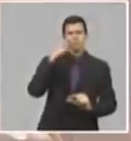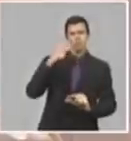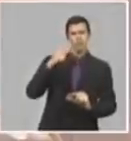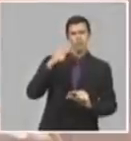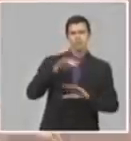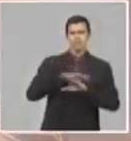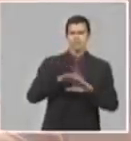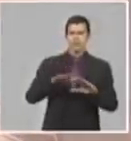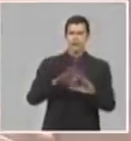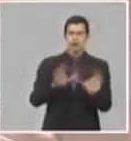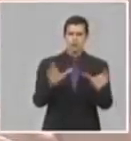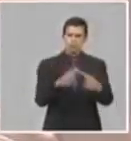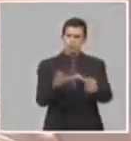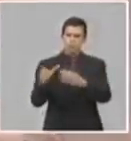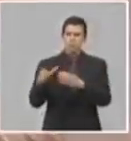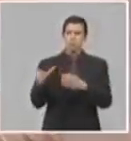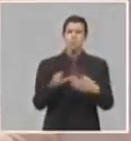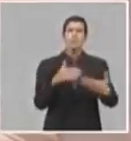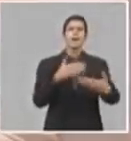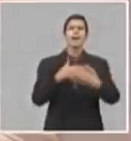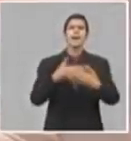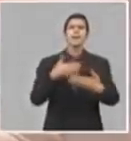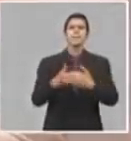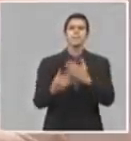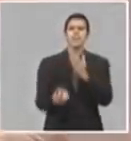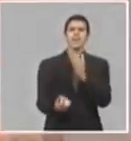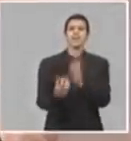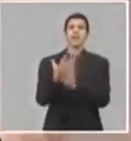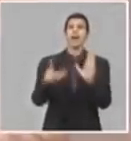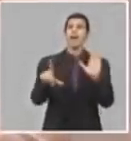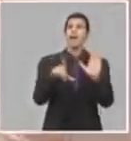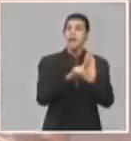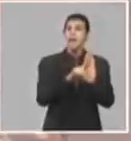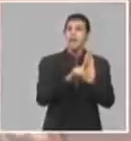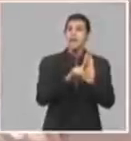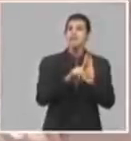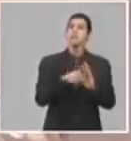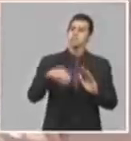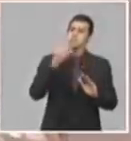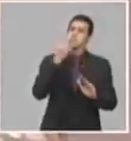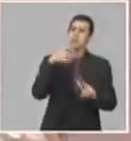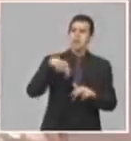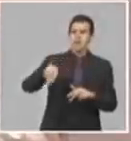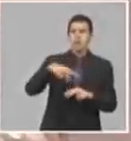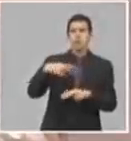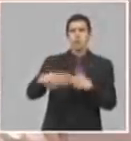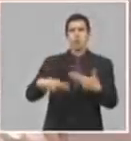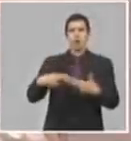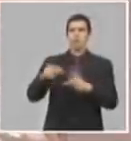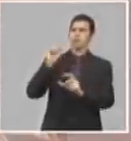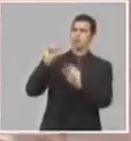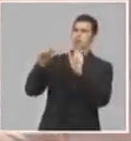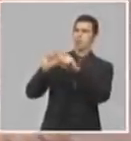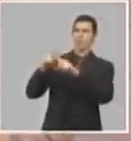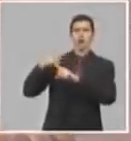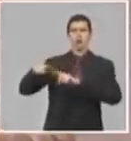empresas, pero no tenemos que esperar por ese paso para que ellos puedan exportar.